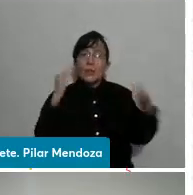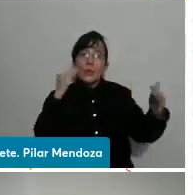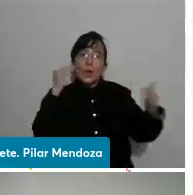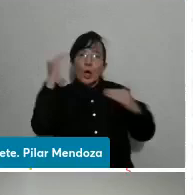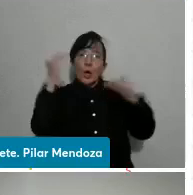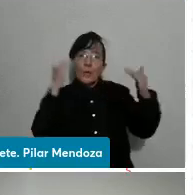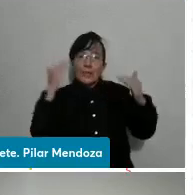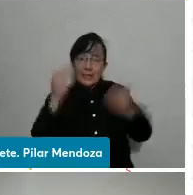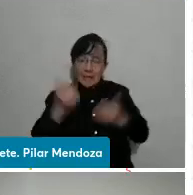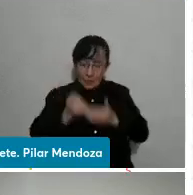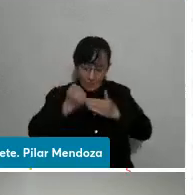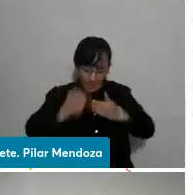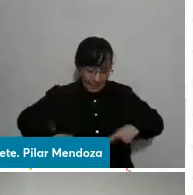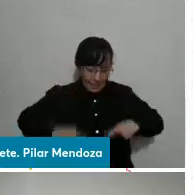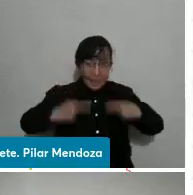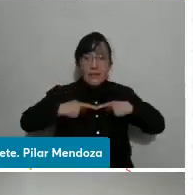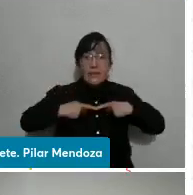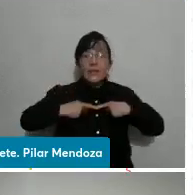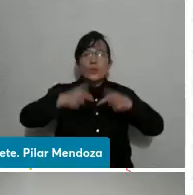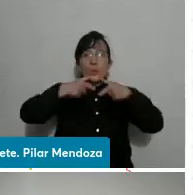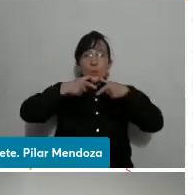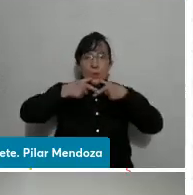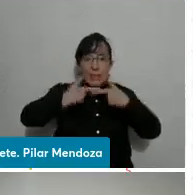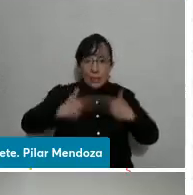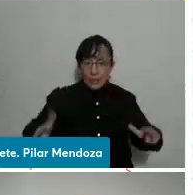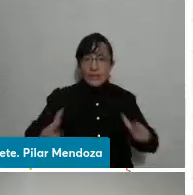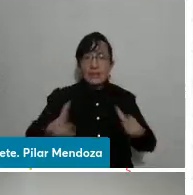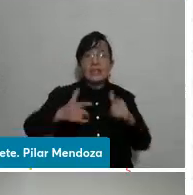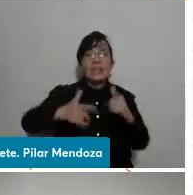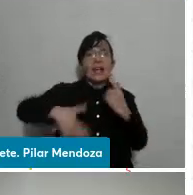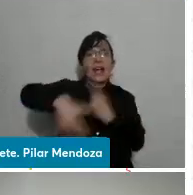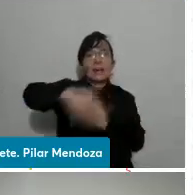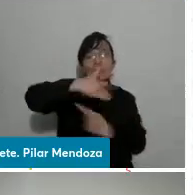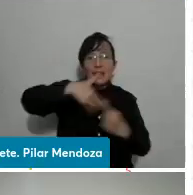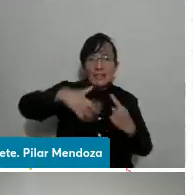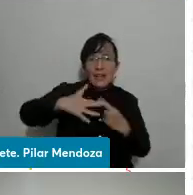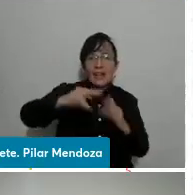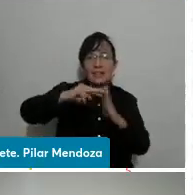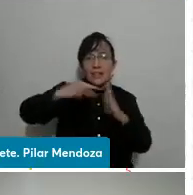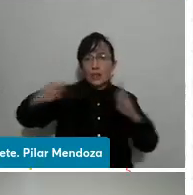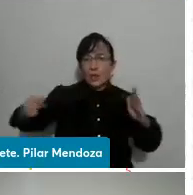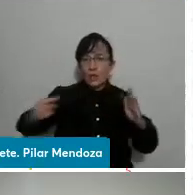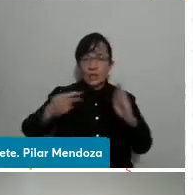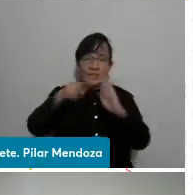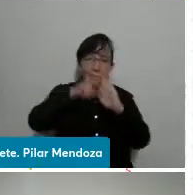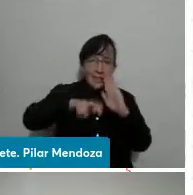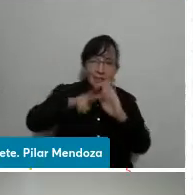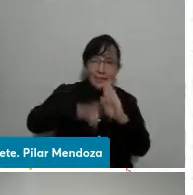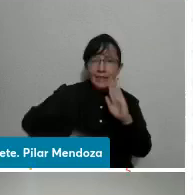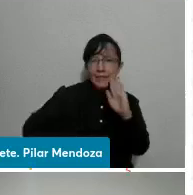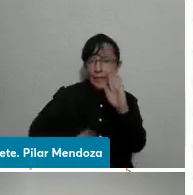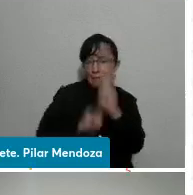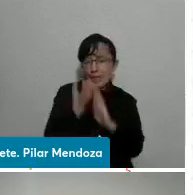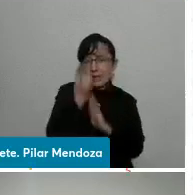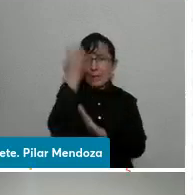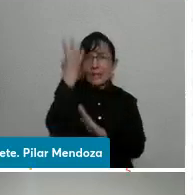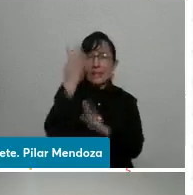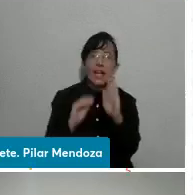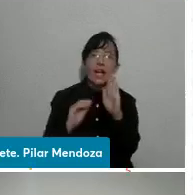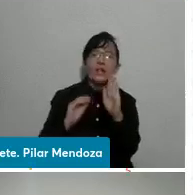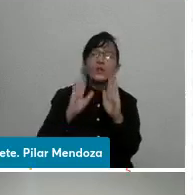vida, competencia lingüística, tecnológica, medioambiental, científica, matemática,